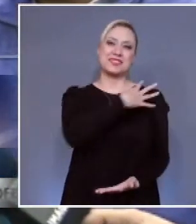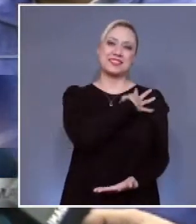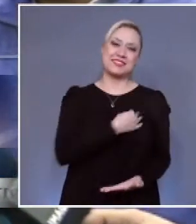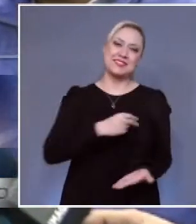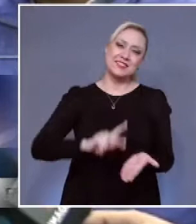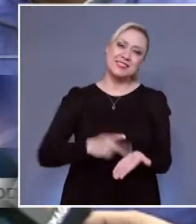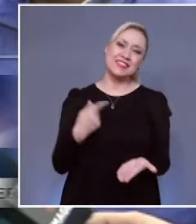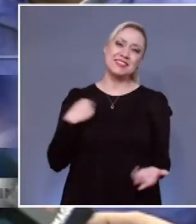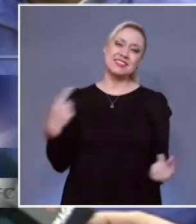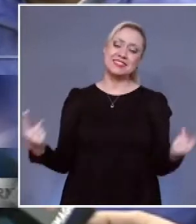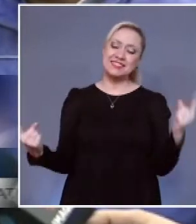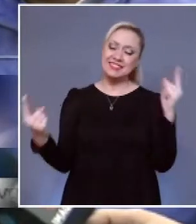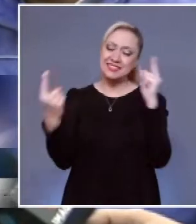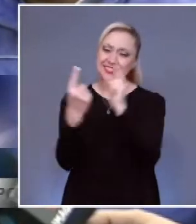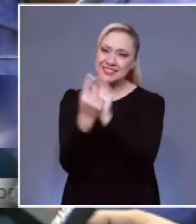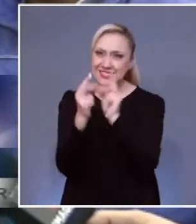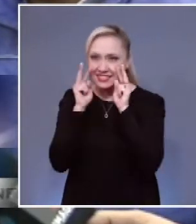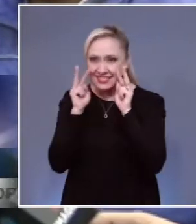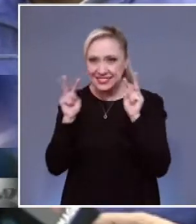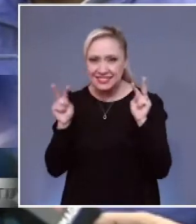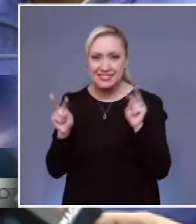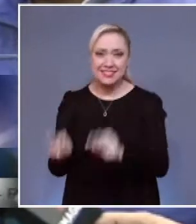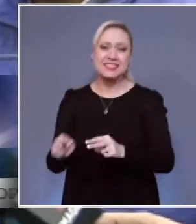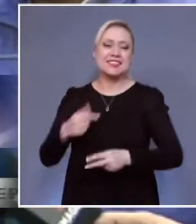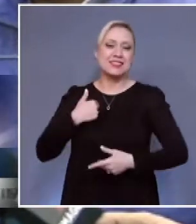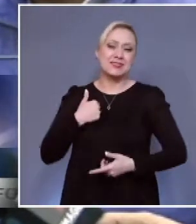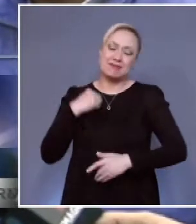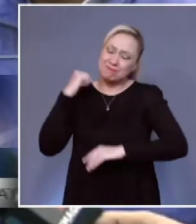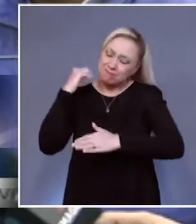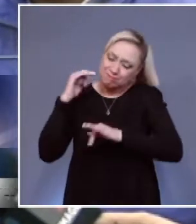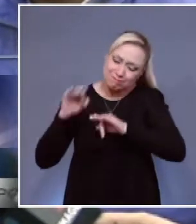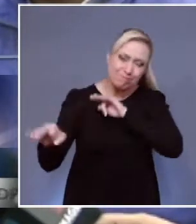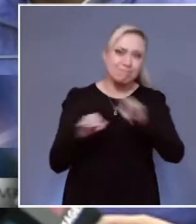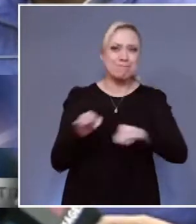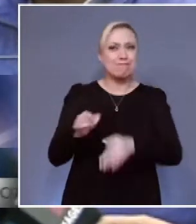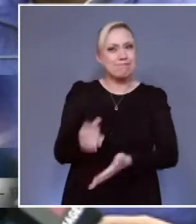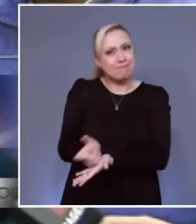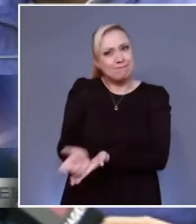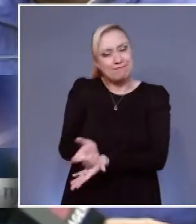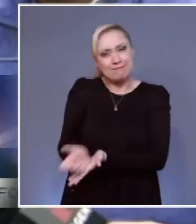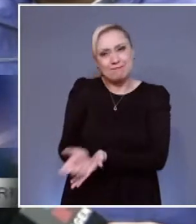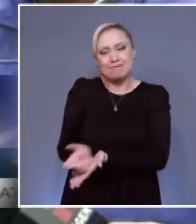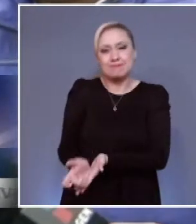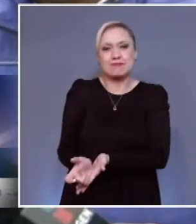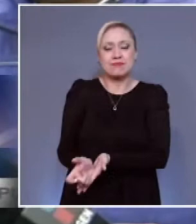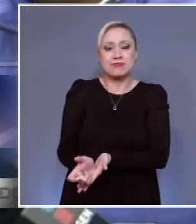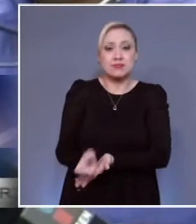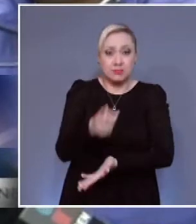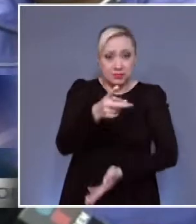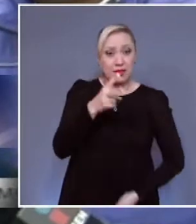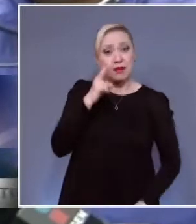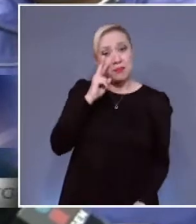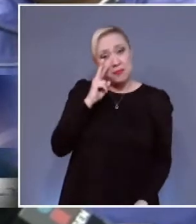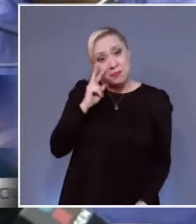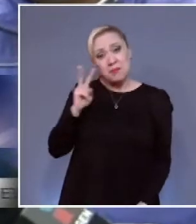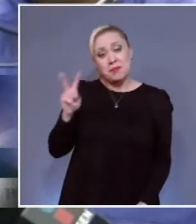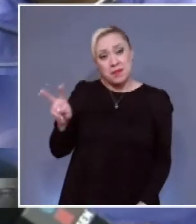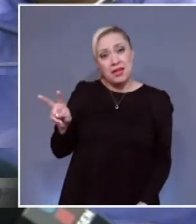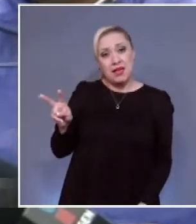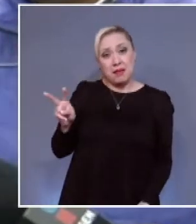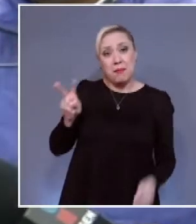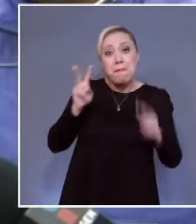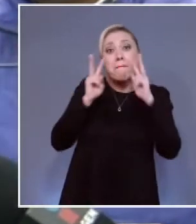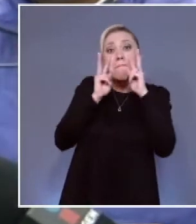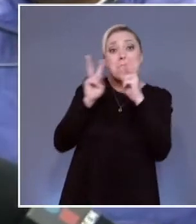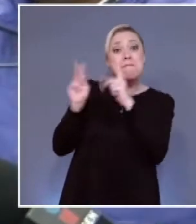de seguir siendo el sustento para ellos y pues yo creo que aquí deberían de ver por qué no están las personas que dicen que están, ¿no?